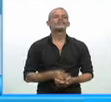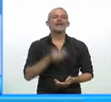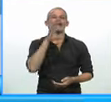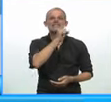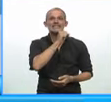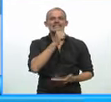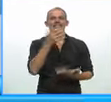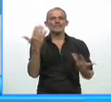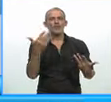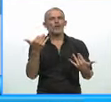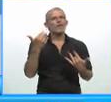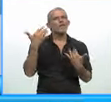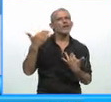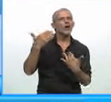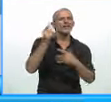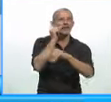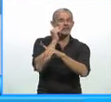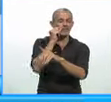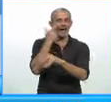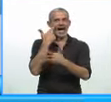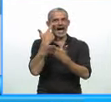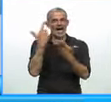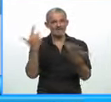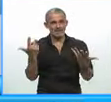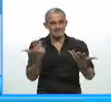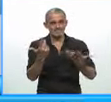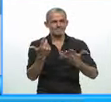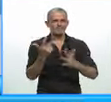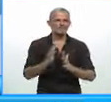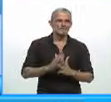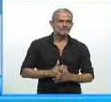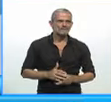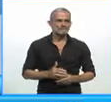que por ahí le puedan molestar, que son etapas terminadas.